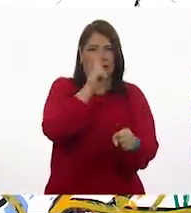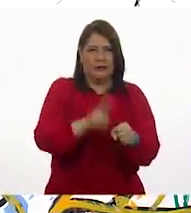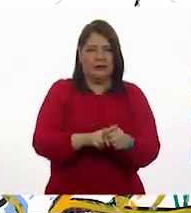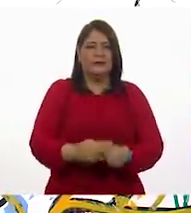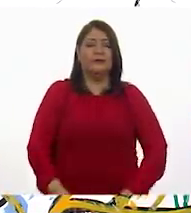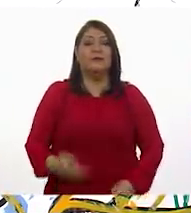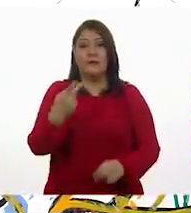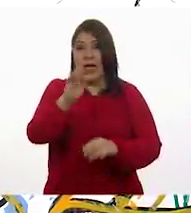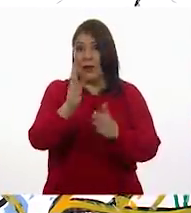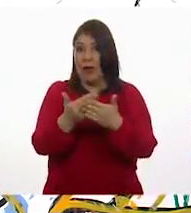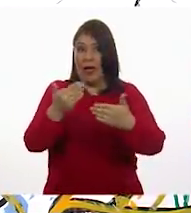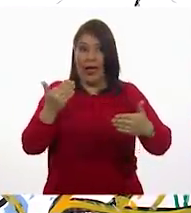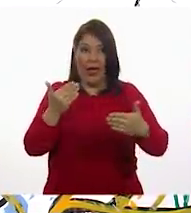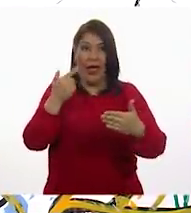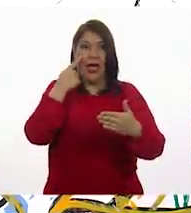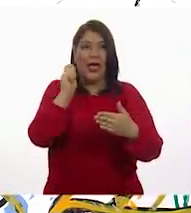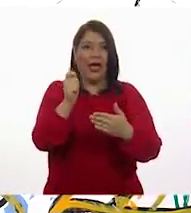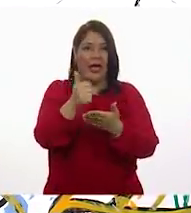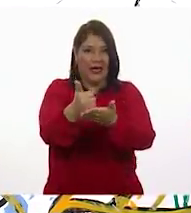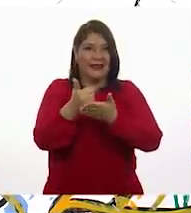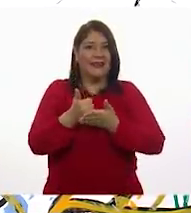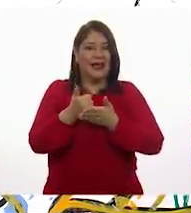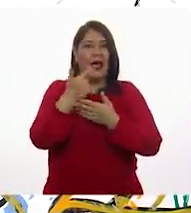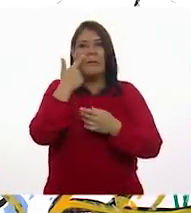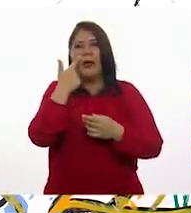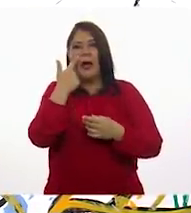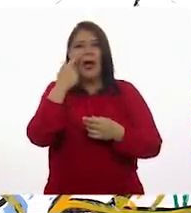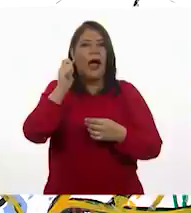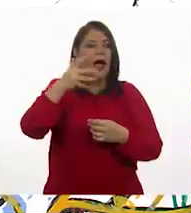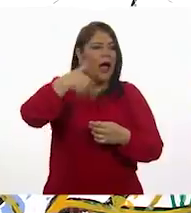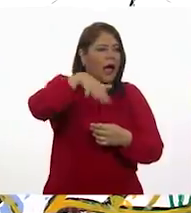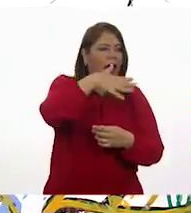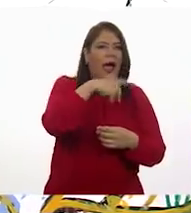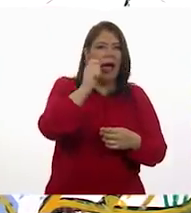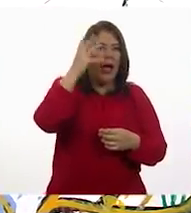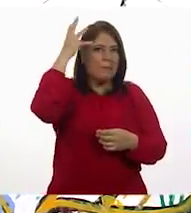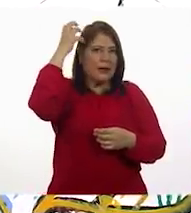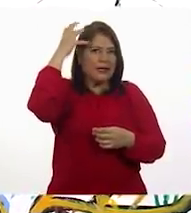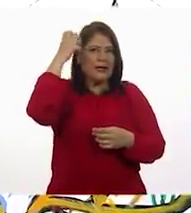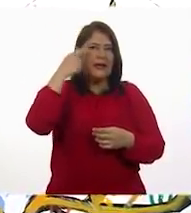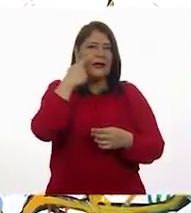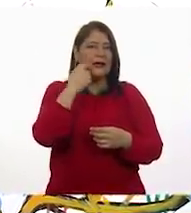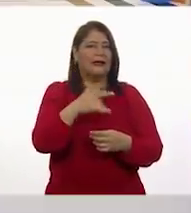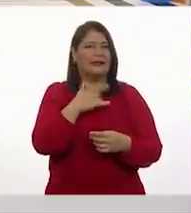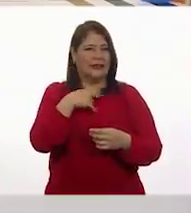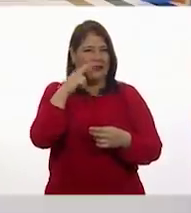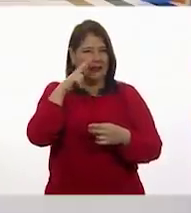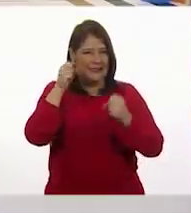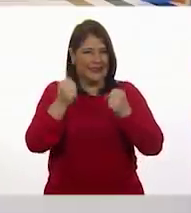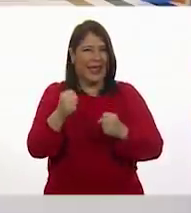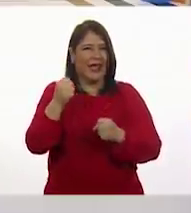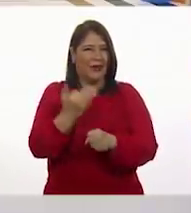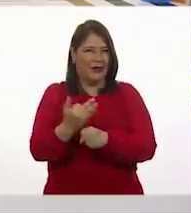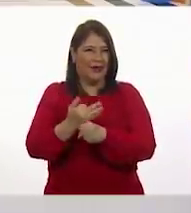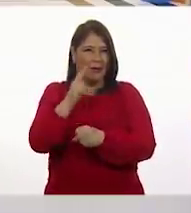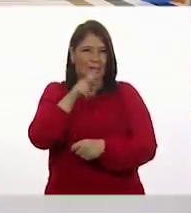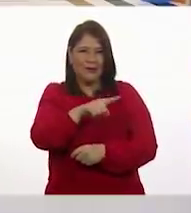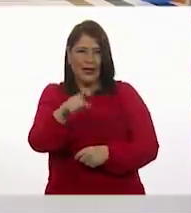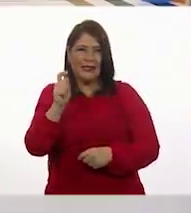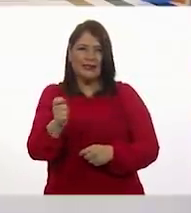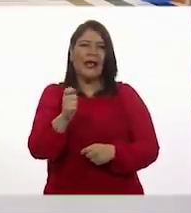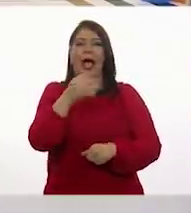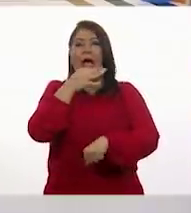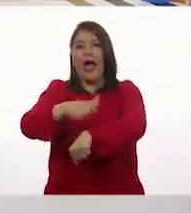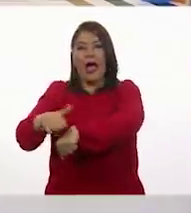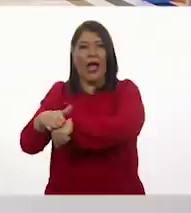Pero antes, ayúdenme a buscar a Panchito, que seguramente ya está por aquí. Así que vamos a llamarle,